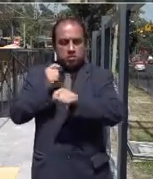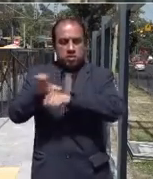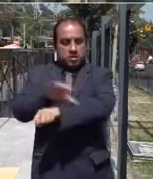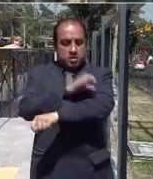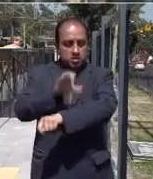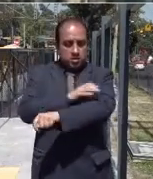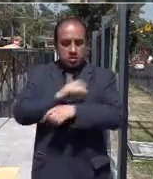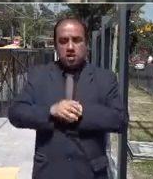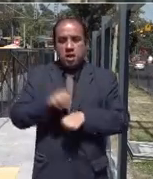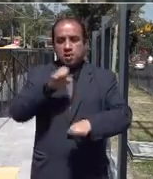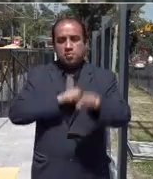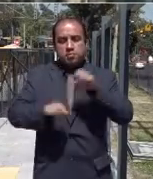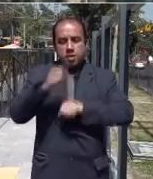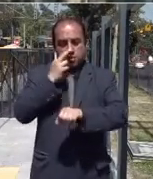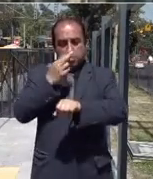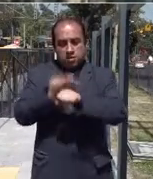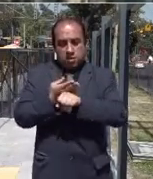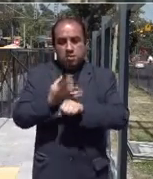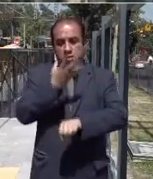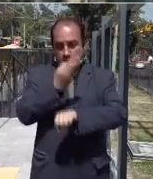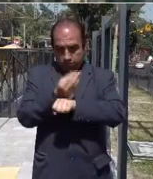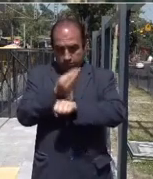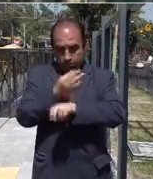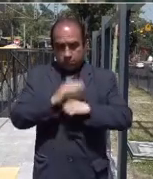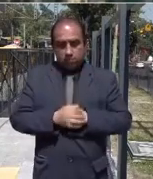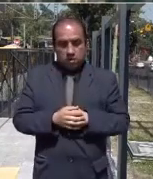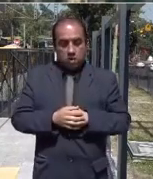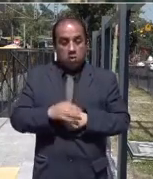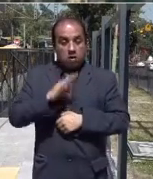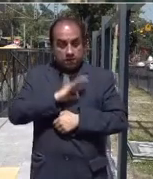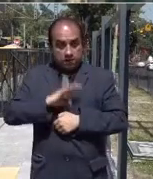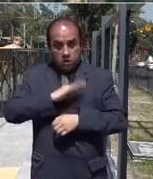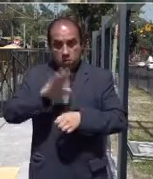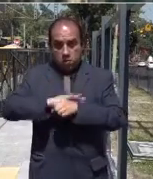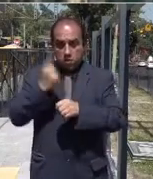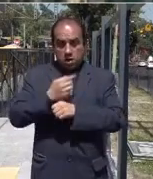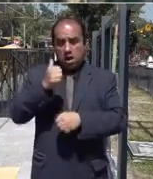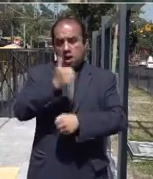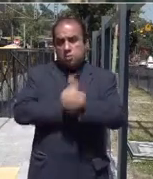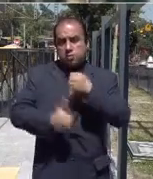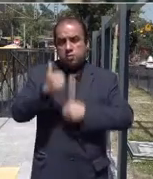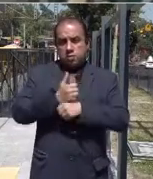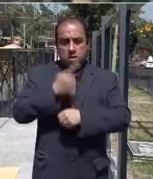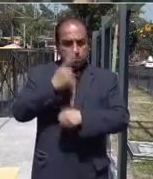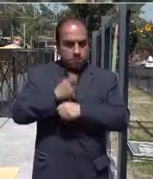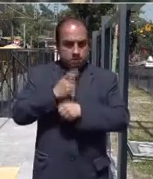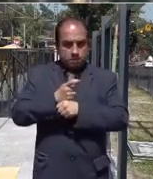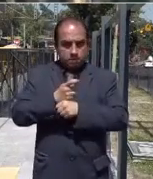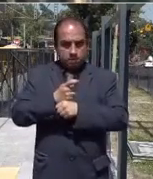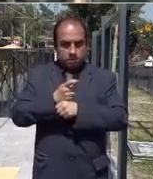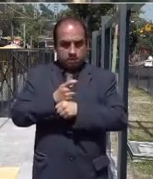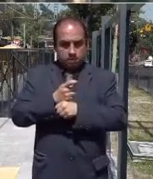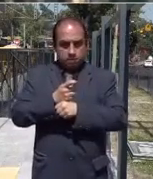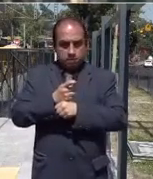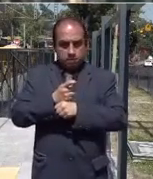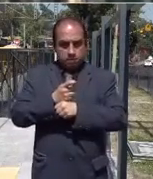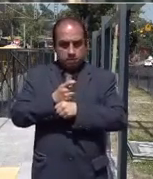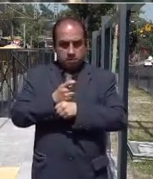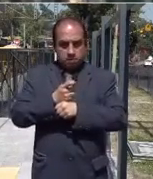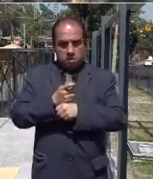y a la empresa responsable de la rehabilitación, una felicitación porque el año pasado el primer tramo lo terminaron en tiempo y